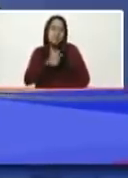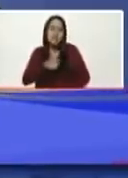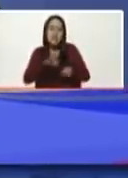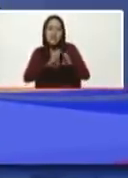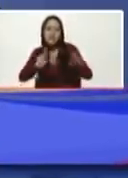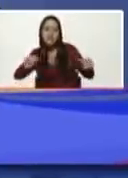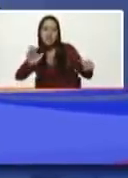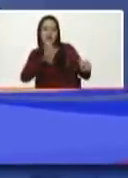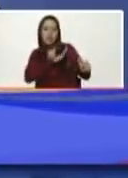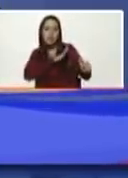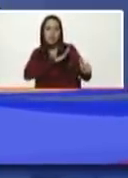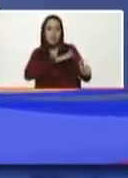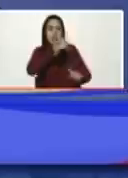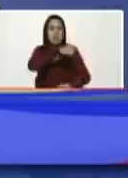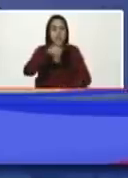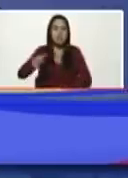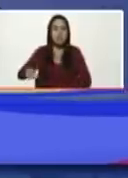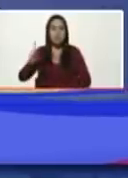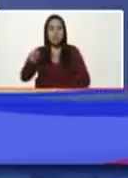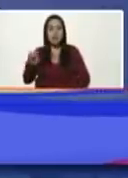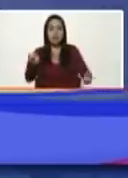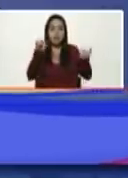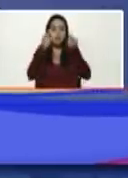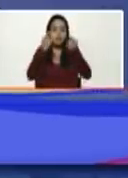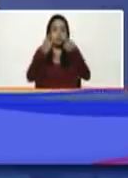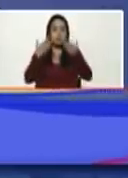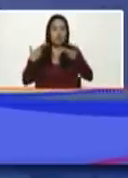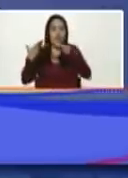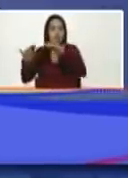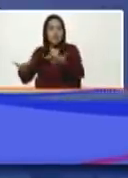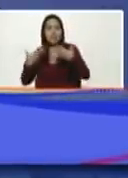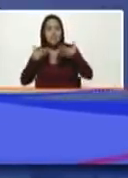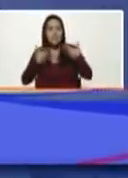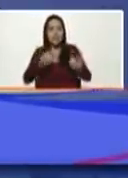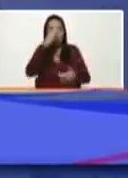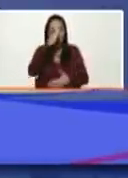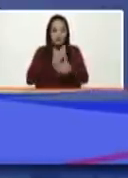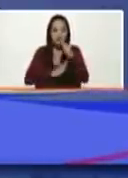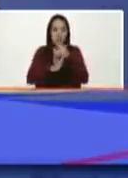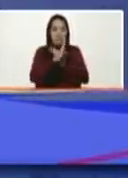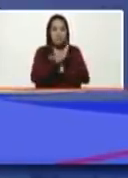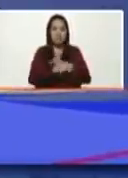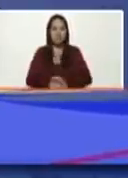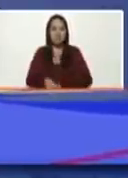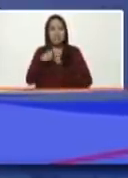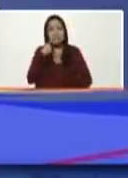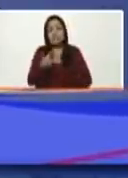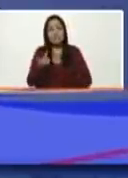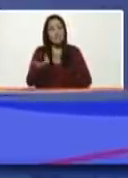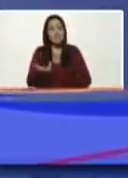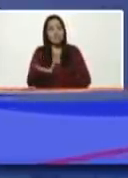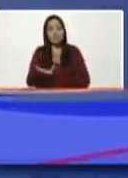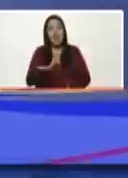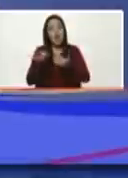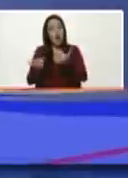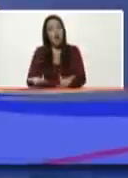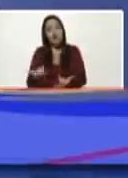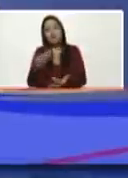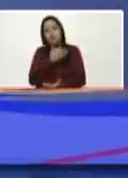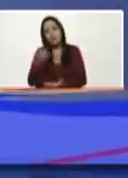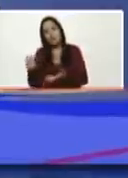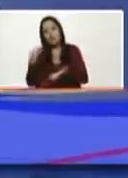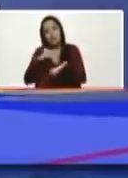para lo que ella se formó, que era para darle salud a los humildes, dice que se arrepentía. Yo le dije,